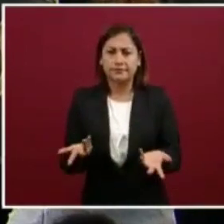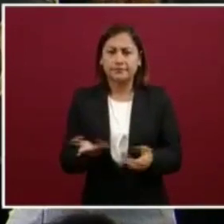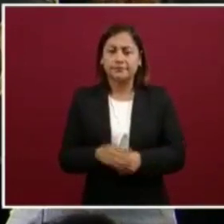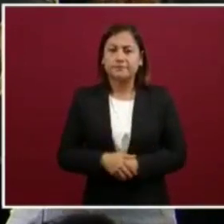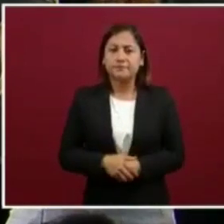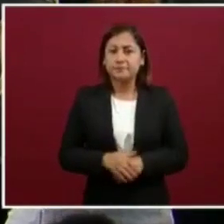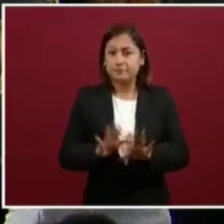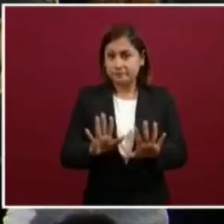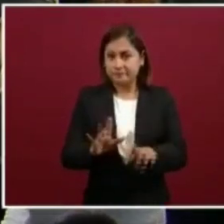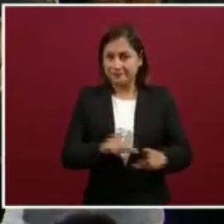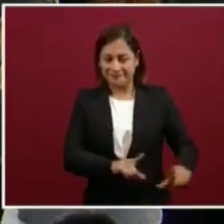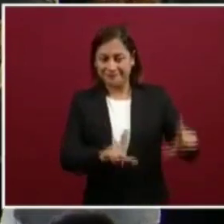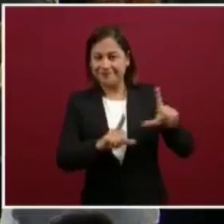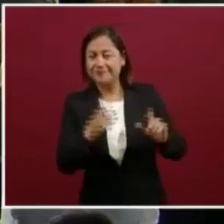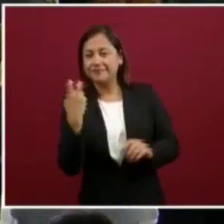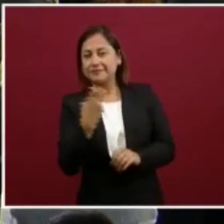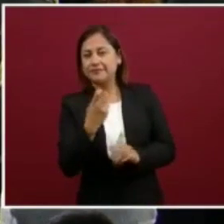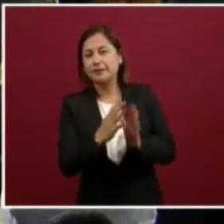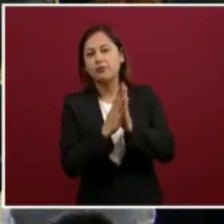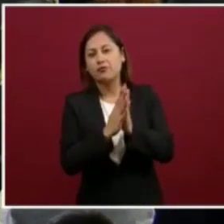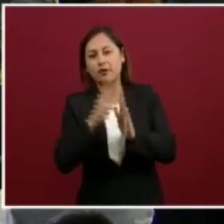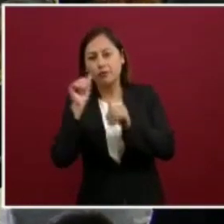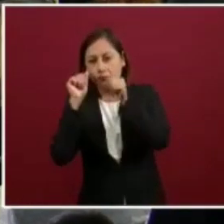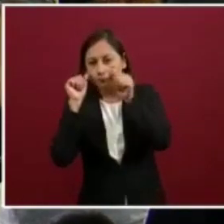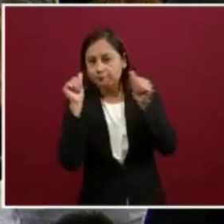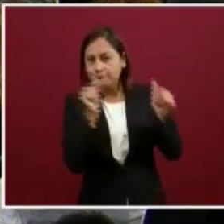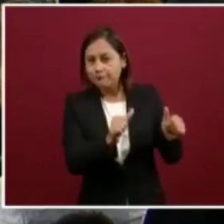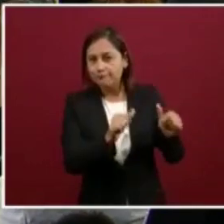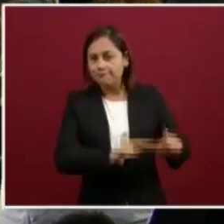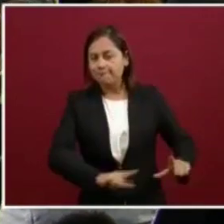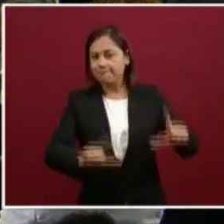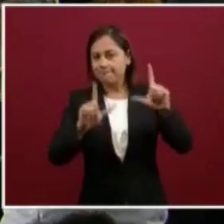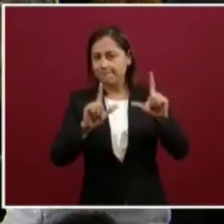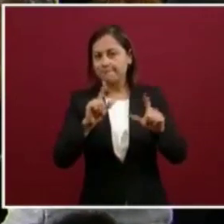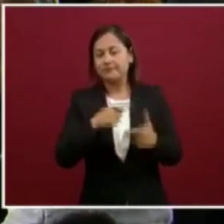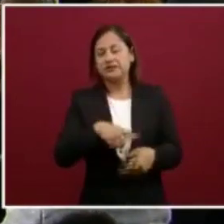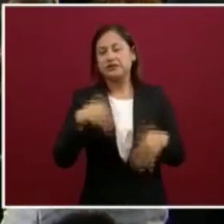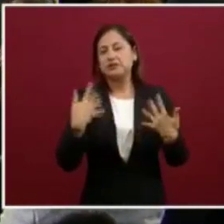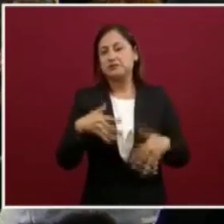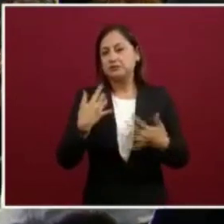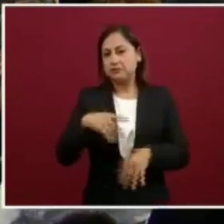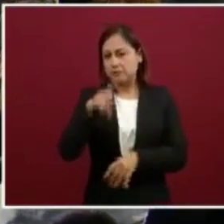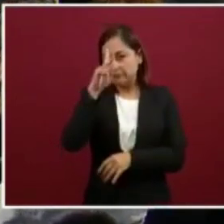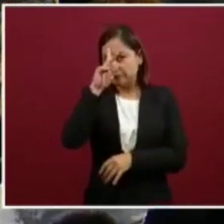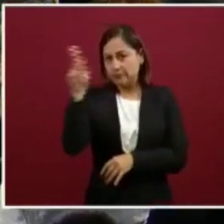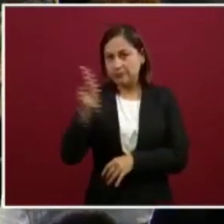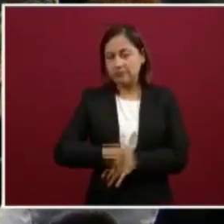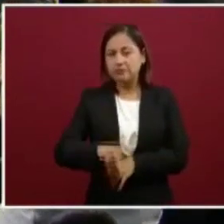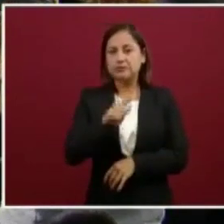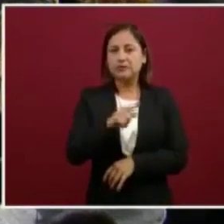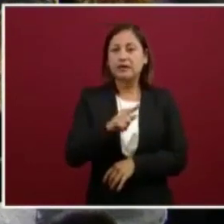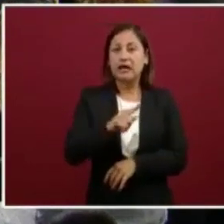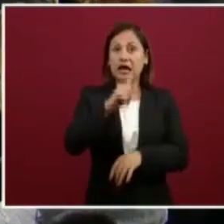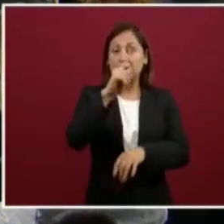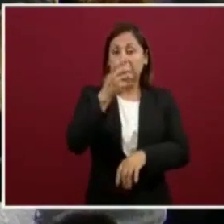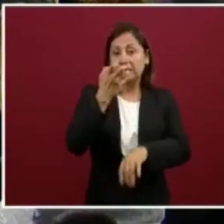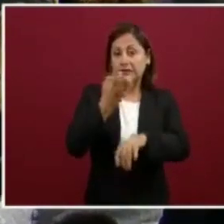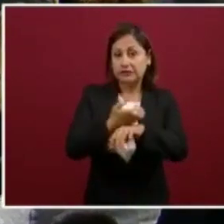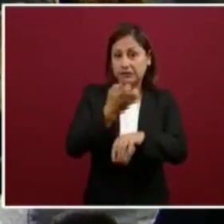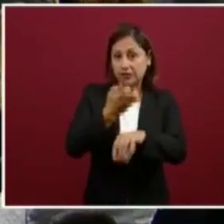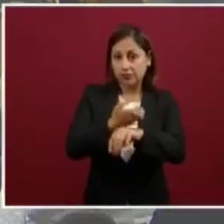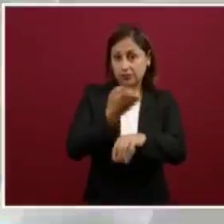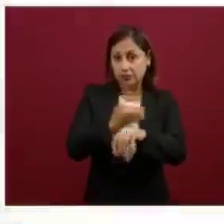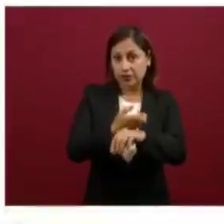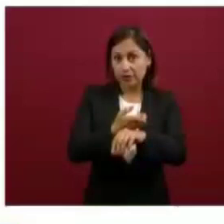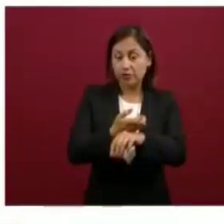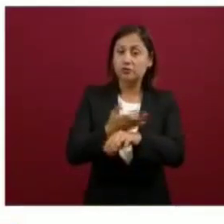es la que yo quisiera, por favor, que se fijen, porque aquí sí que estamos muy mal, que es la brecha salarial entre Estados Unidos y los países del